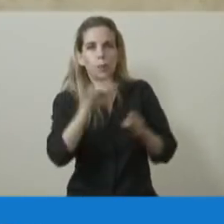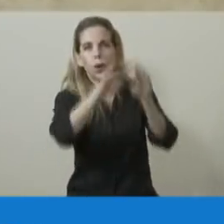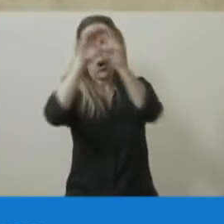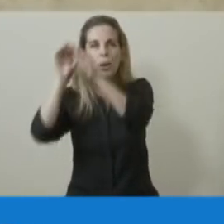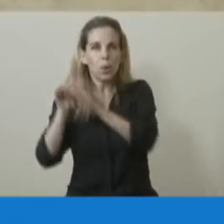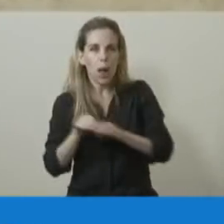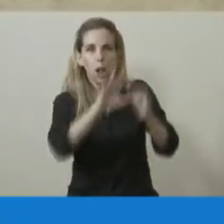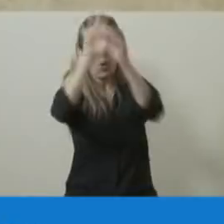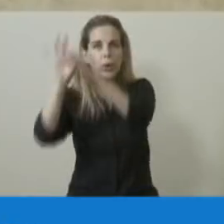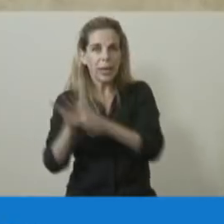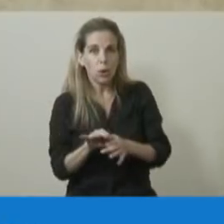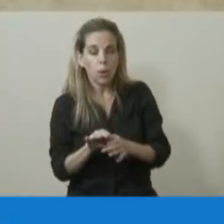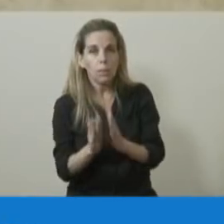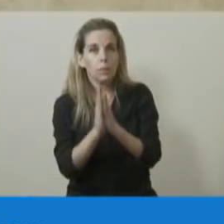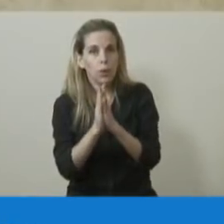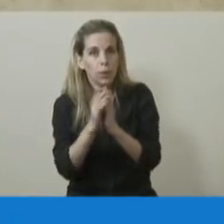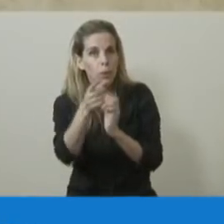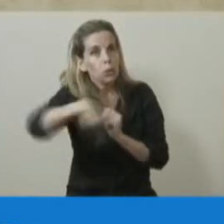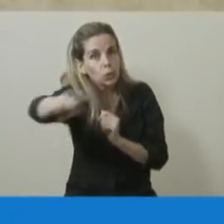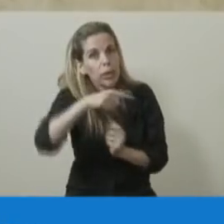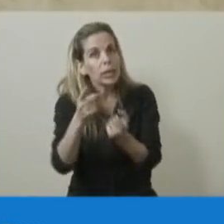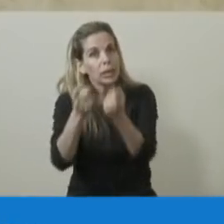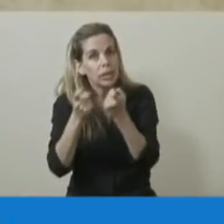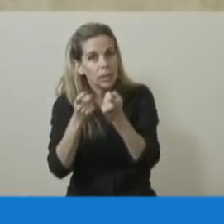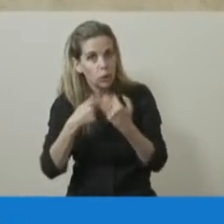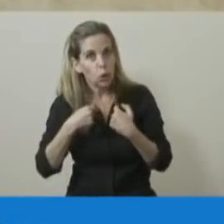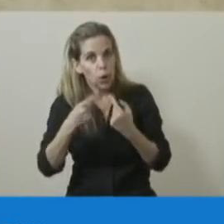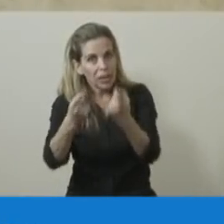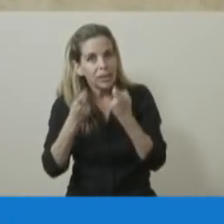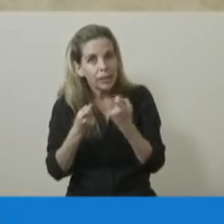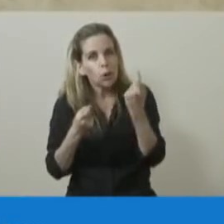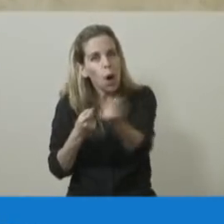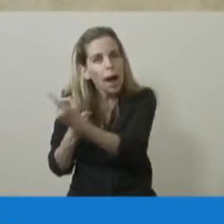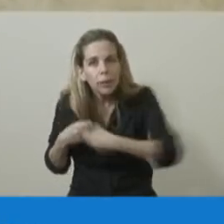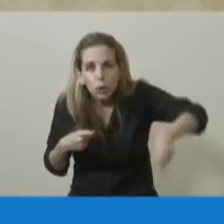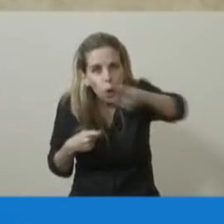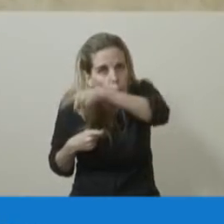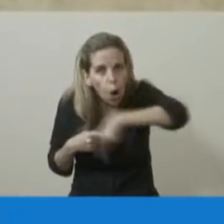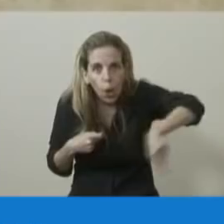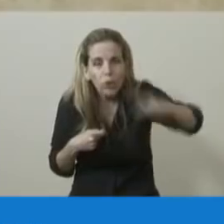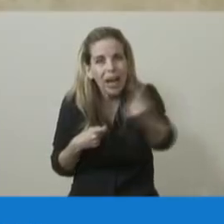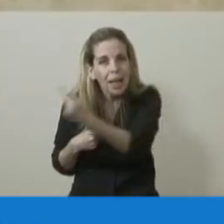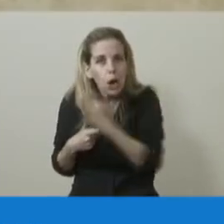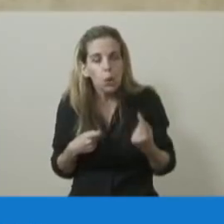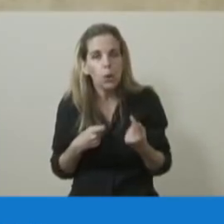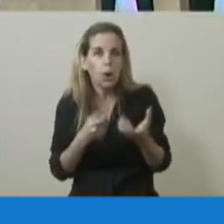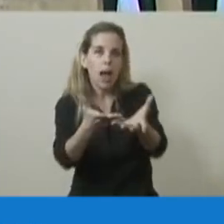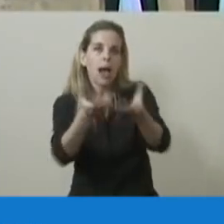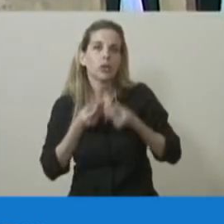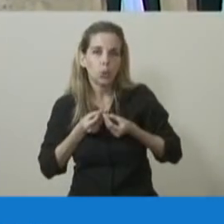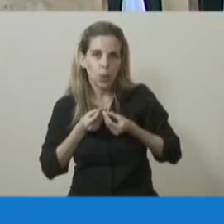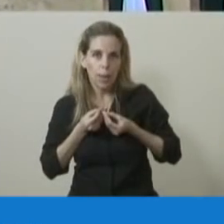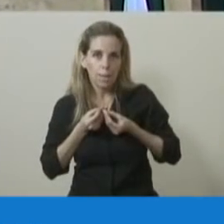ustedes tienen que ayudarme, porque necesito de la ayuda de todos y todas, de cada uno y de cada una de las